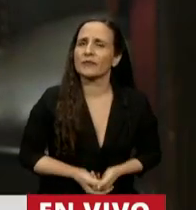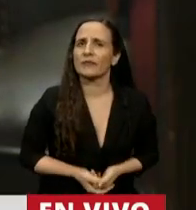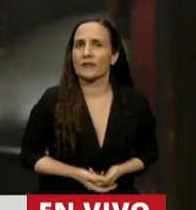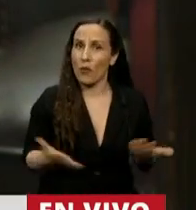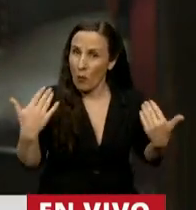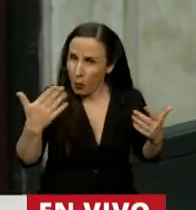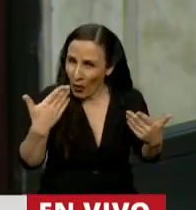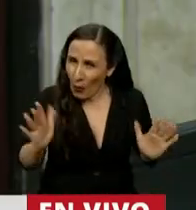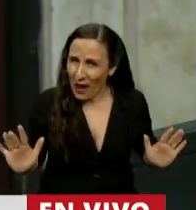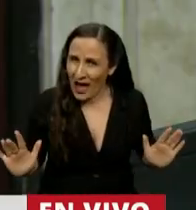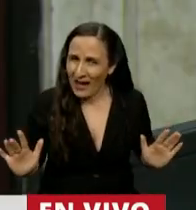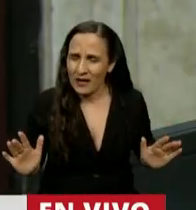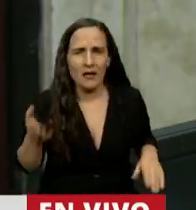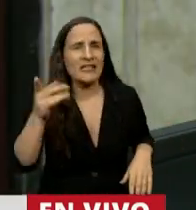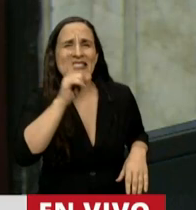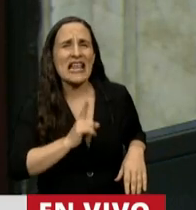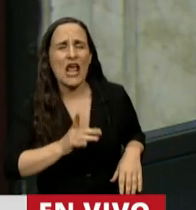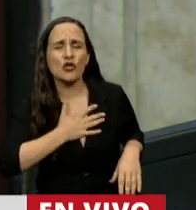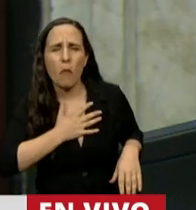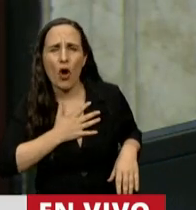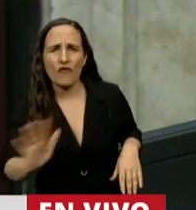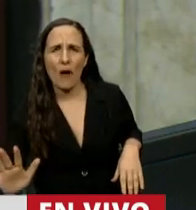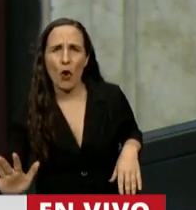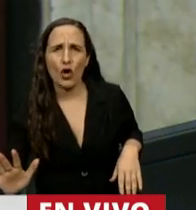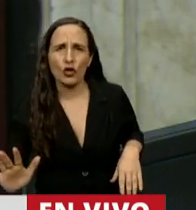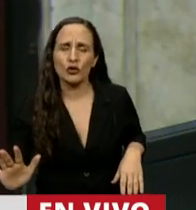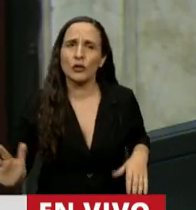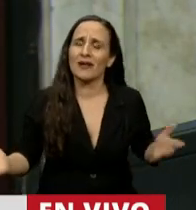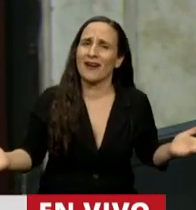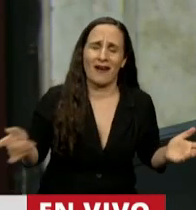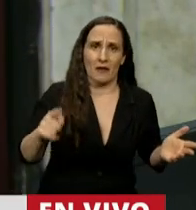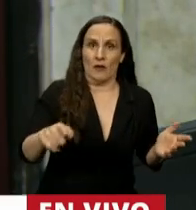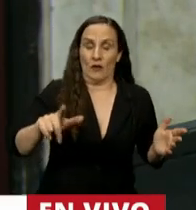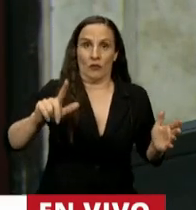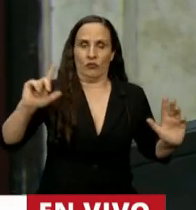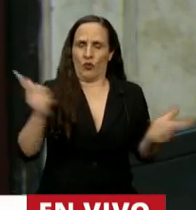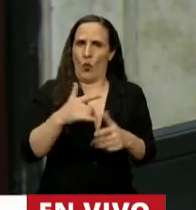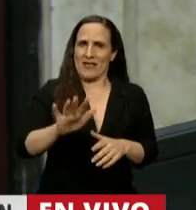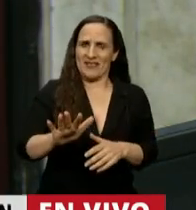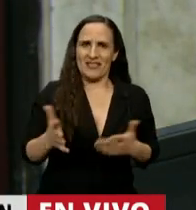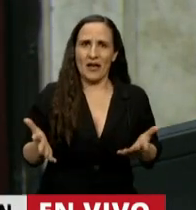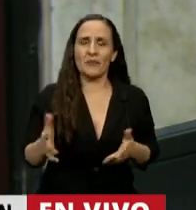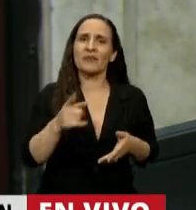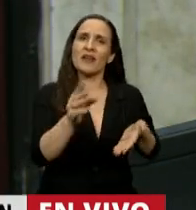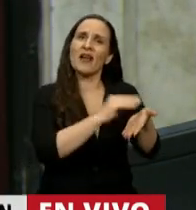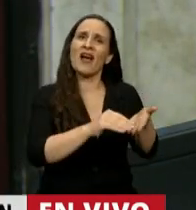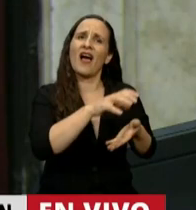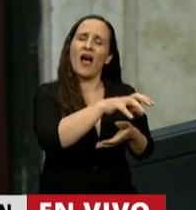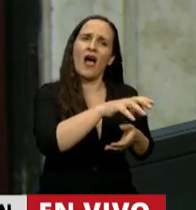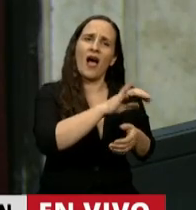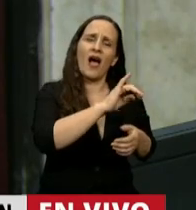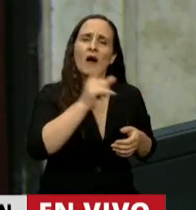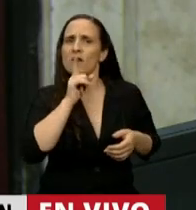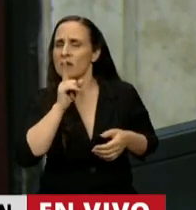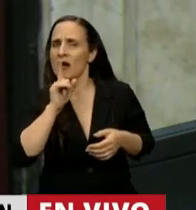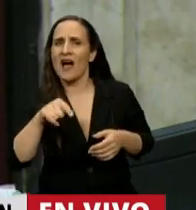Les pido hablar? Silencio, por favor. Okay. Cuando... Sí. Pero no puede ser que cuando habla un sector, el otro se tiene que callar